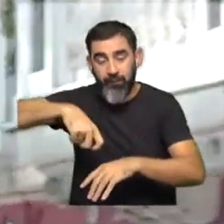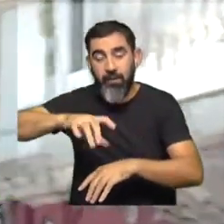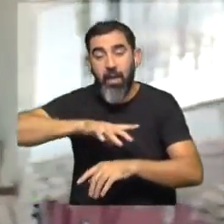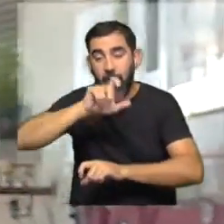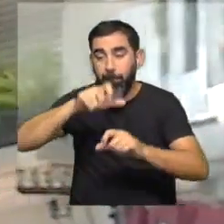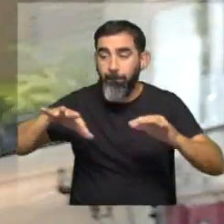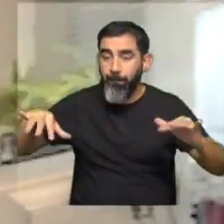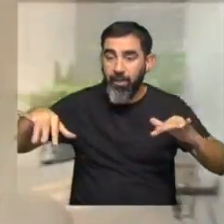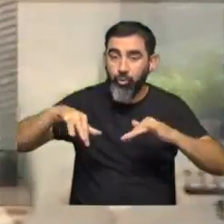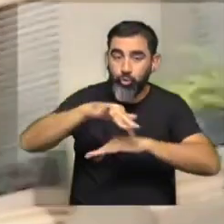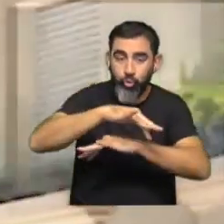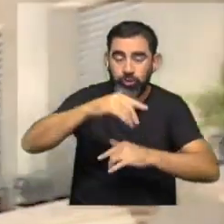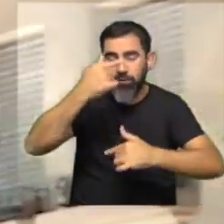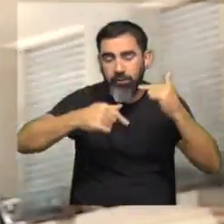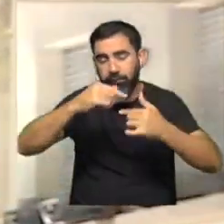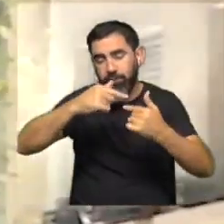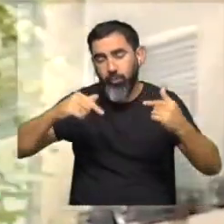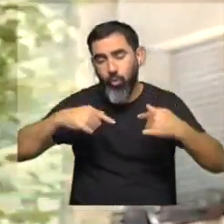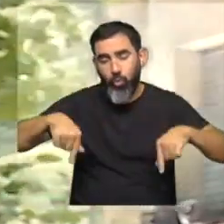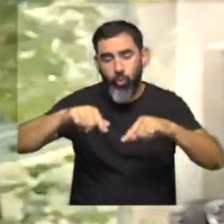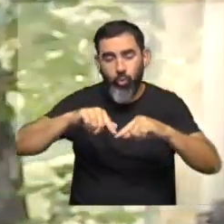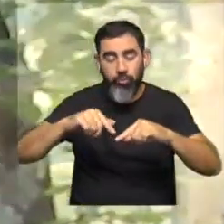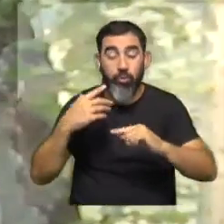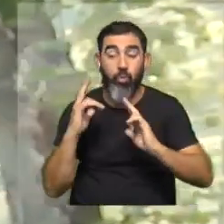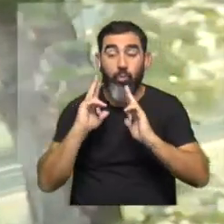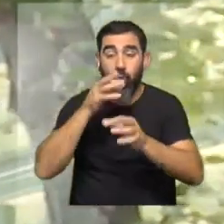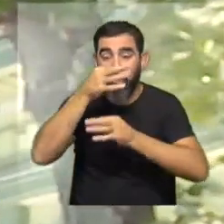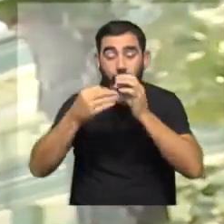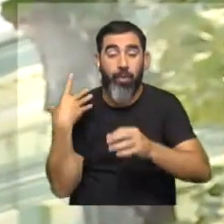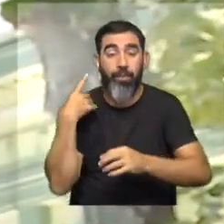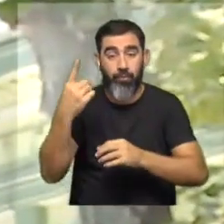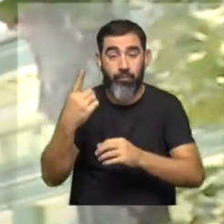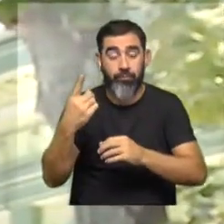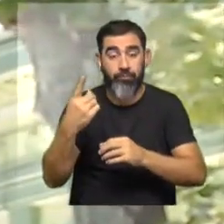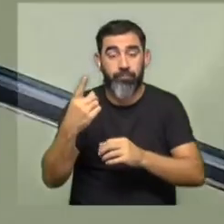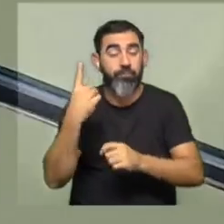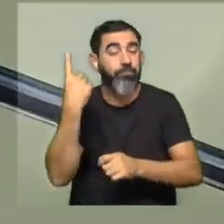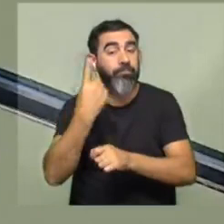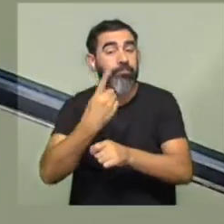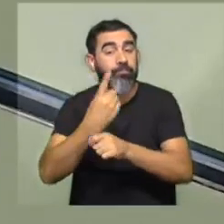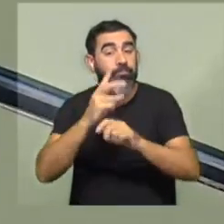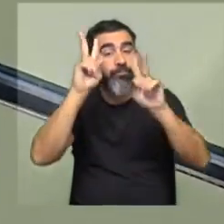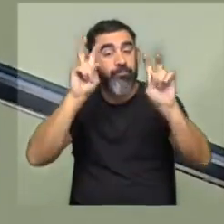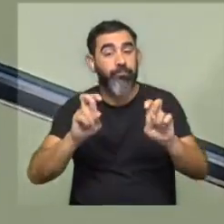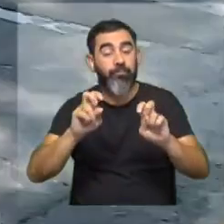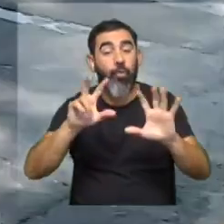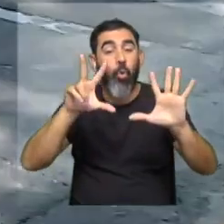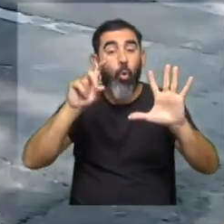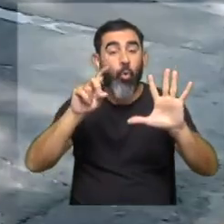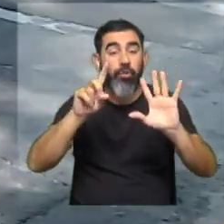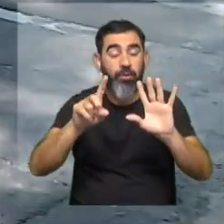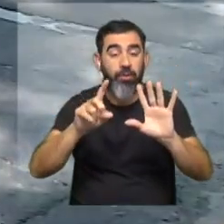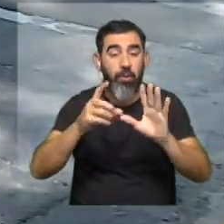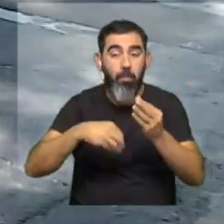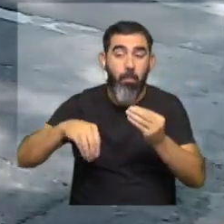peatones, una gran cantidad de variables, como decía la directora, de los cuales se le dio prioridad a estos 80 que se suman a